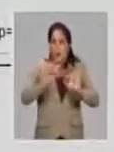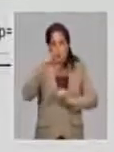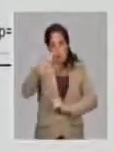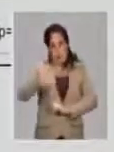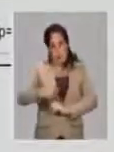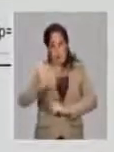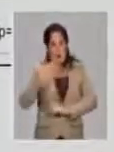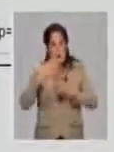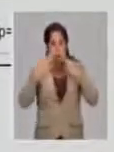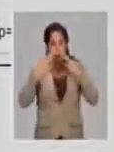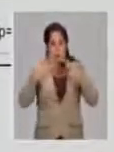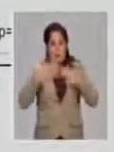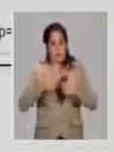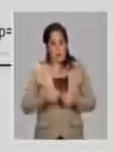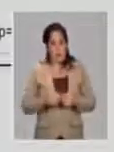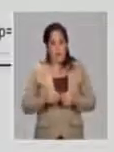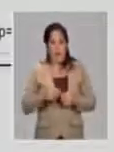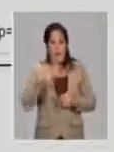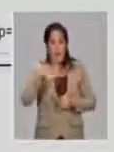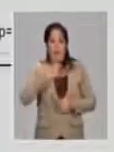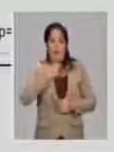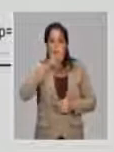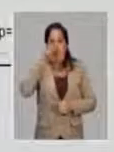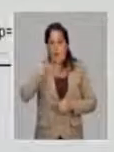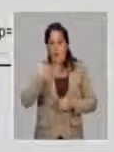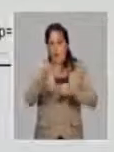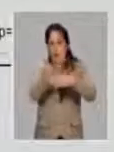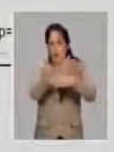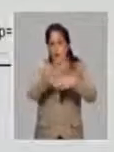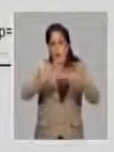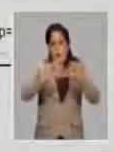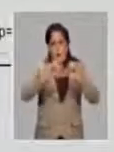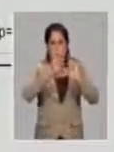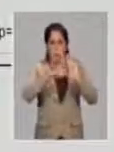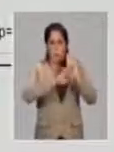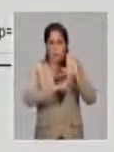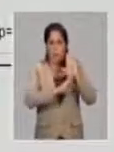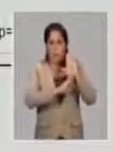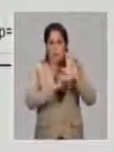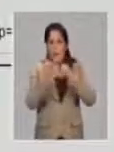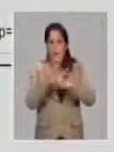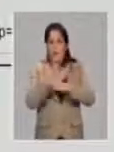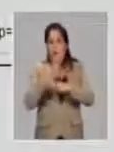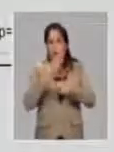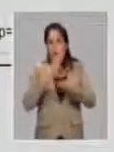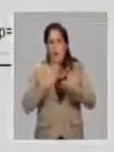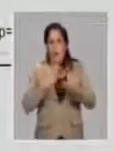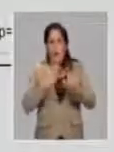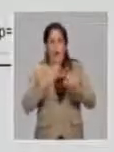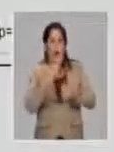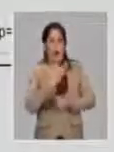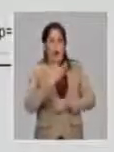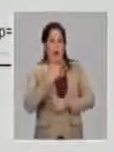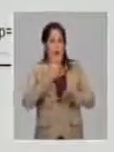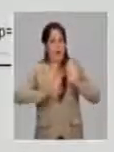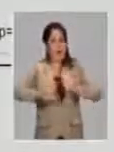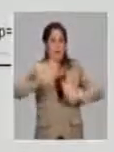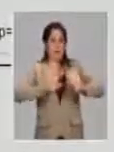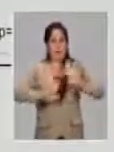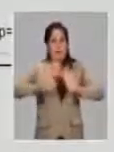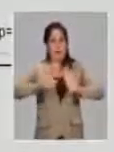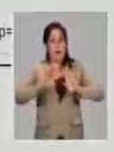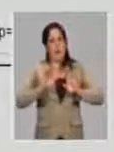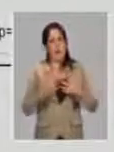seguridad, por supuesto, también, en los cuales evaluamos por diferentes métodos cómo se comportaba la respuesta